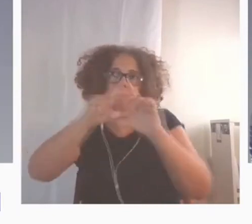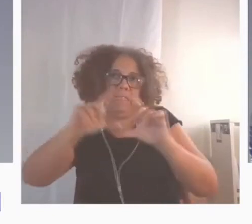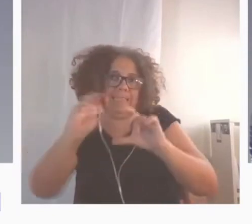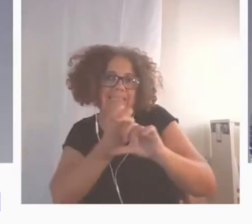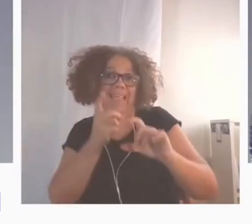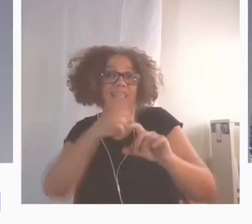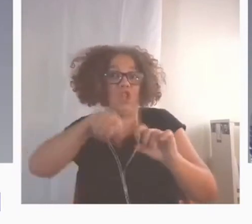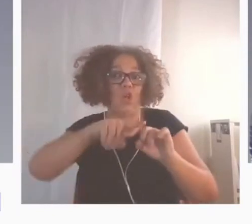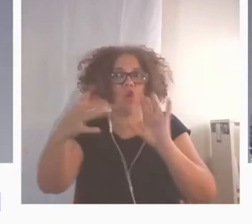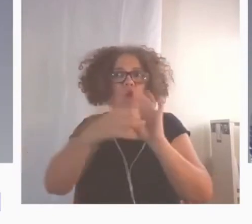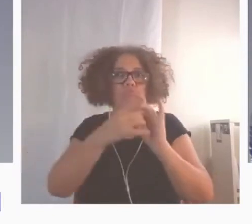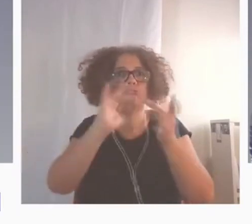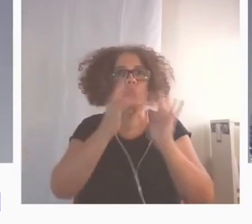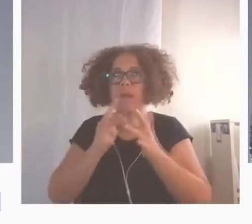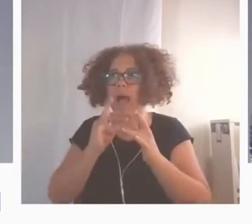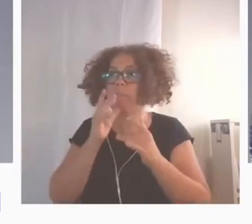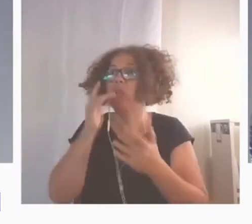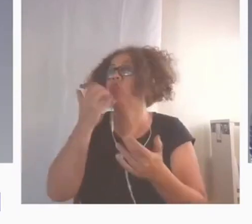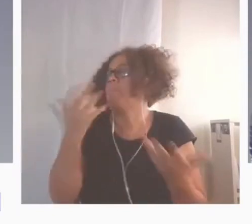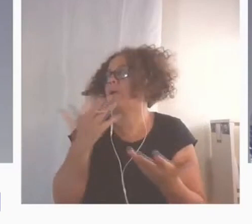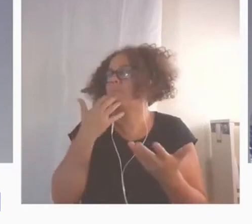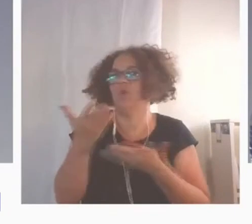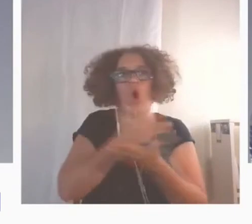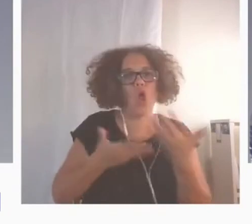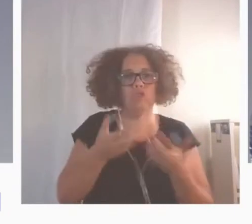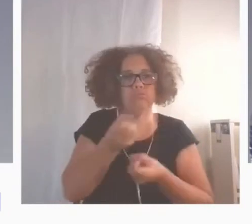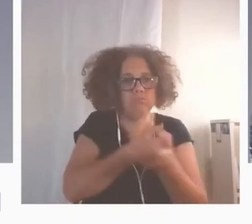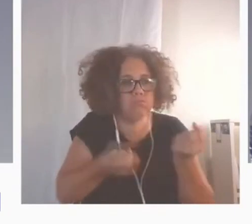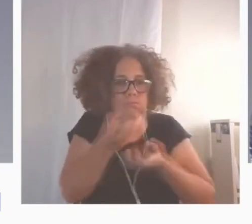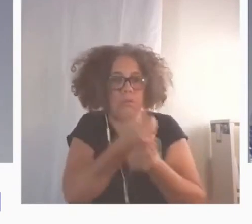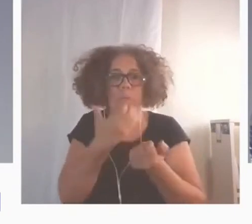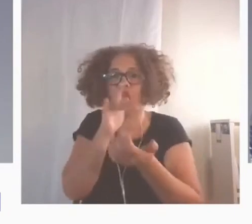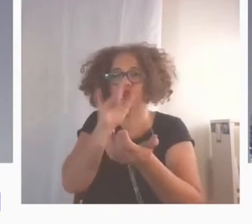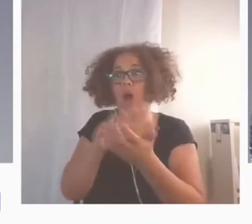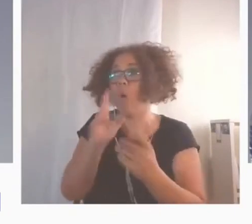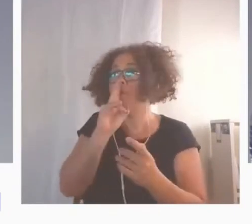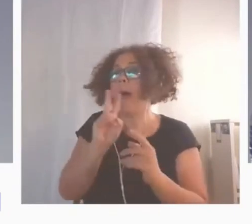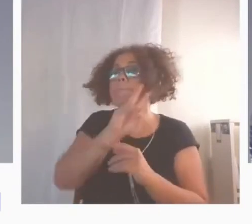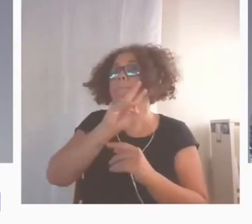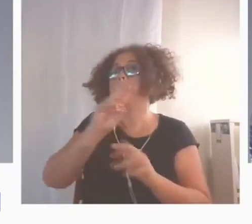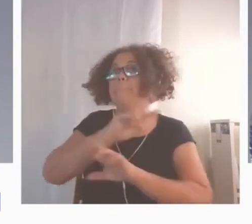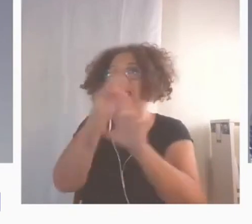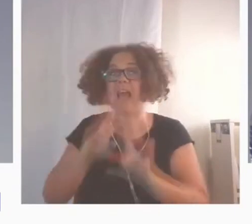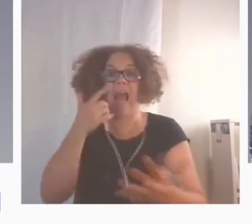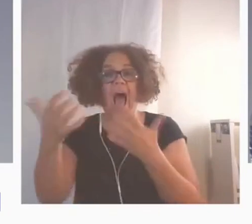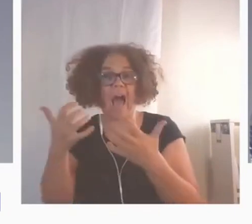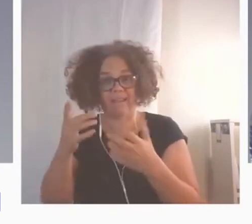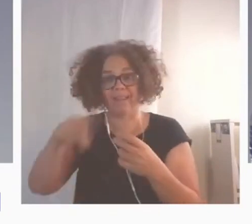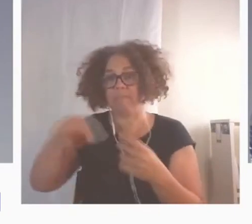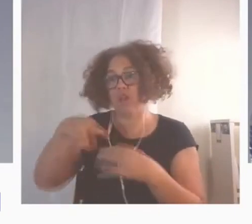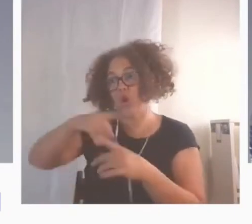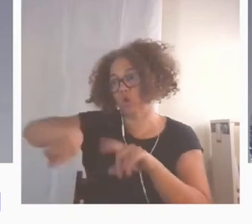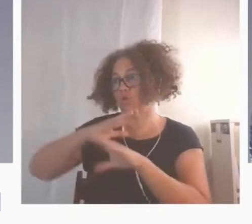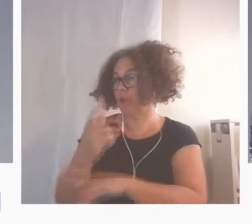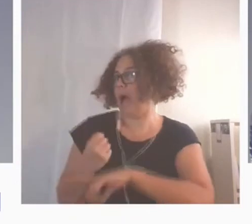comunicamos todos, y cuando tenemos un proyecto, por ejemplo, una Bienal de Arte, que apoyamos todos esos conjuntos